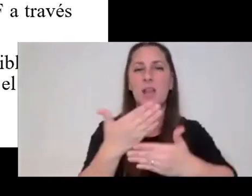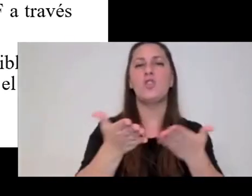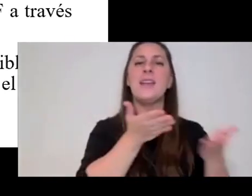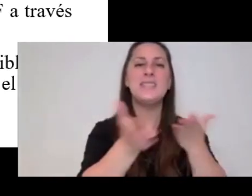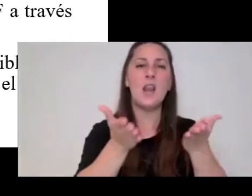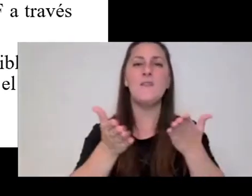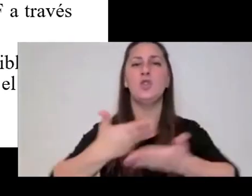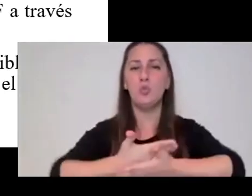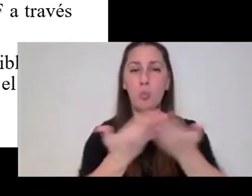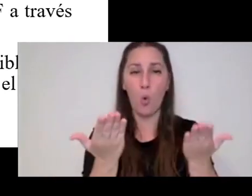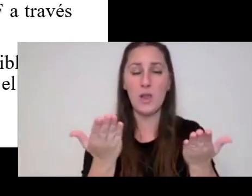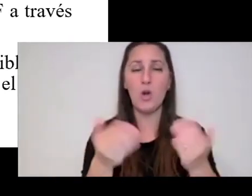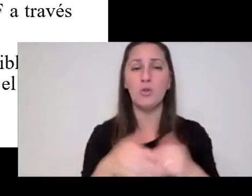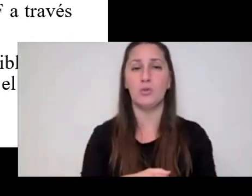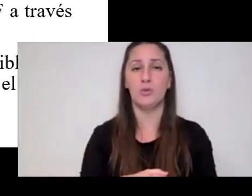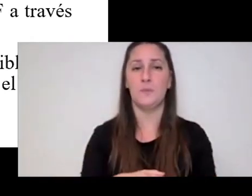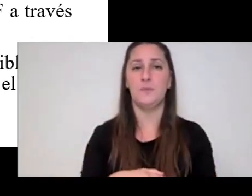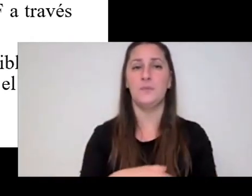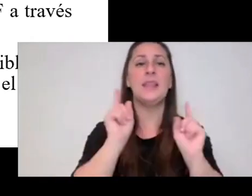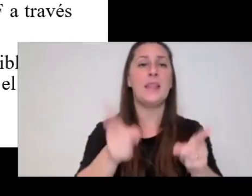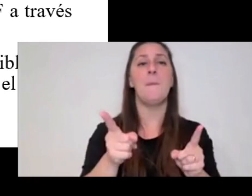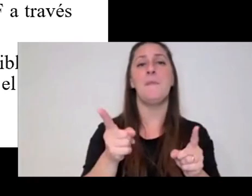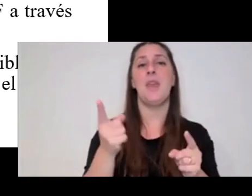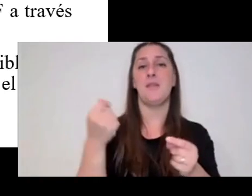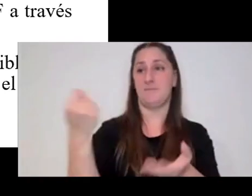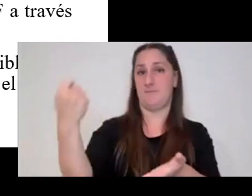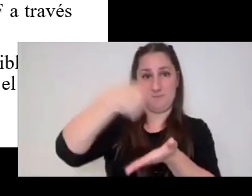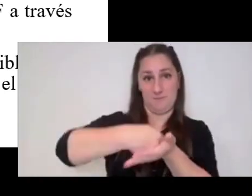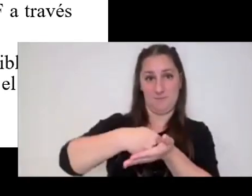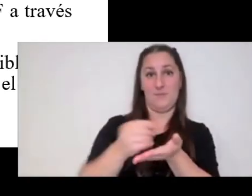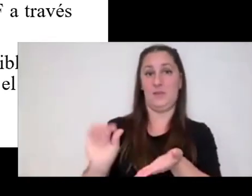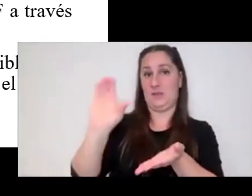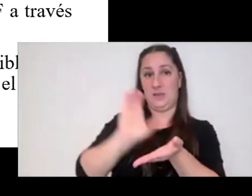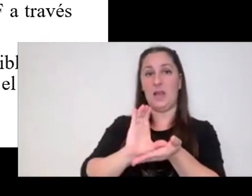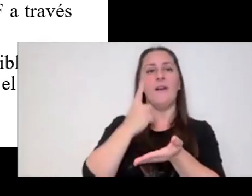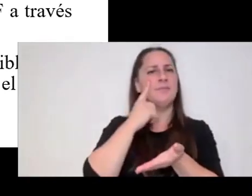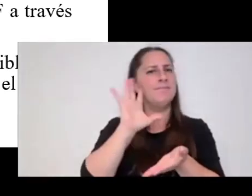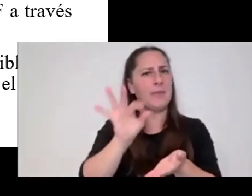y que las tarifas que perciban se vean reducidas a través del